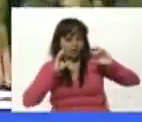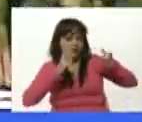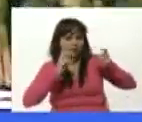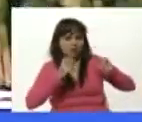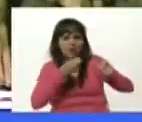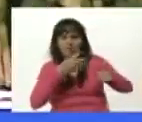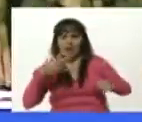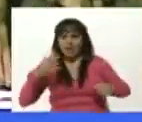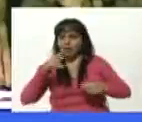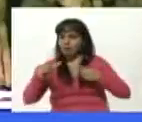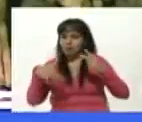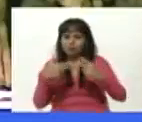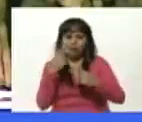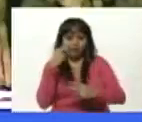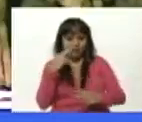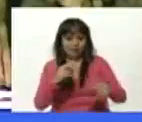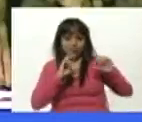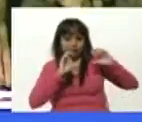había visto.